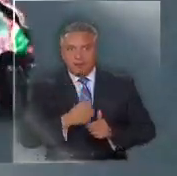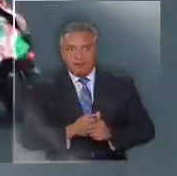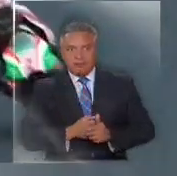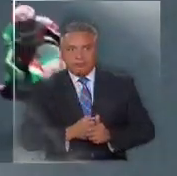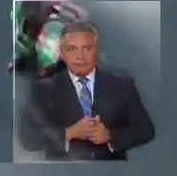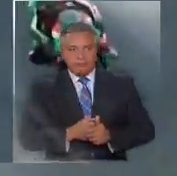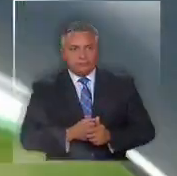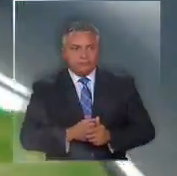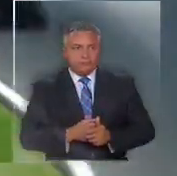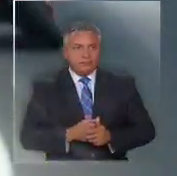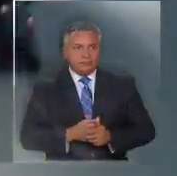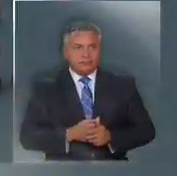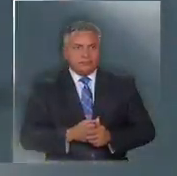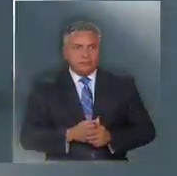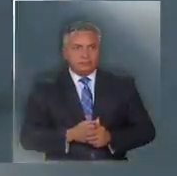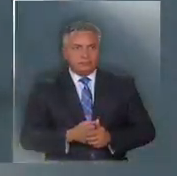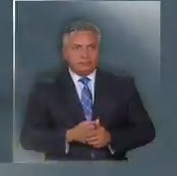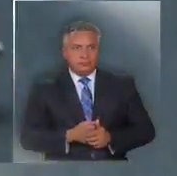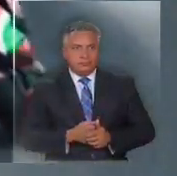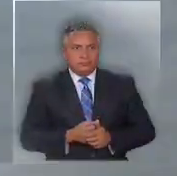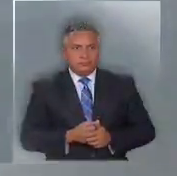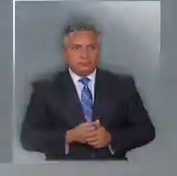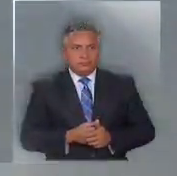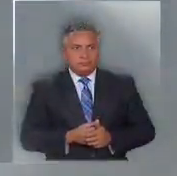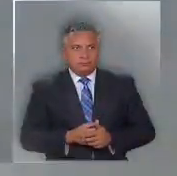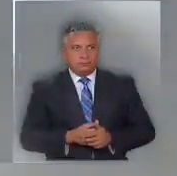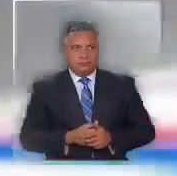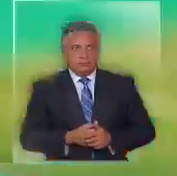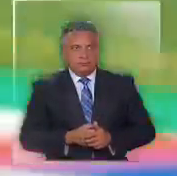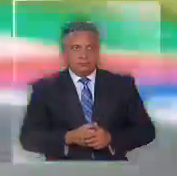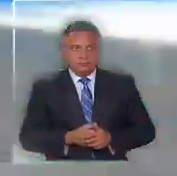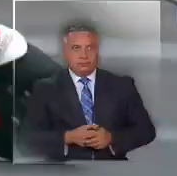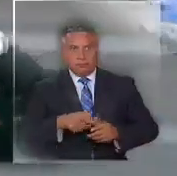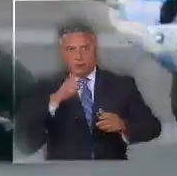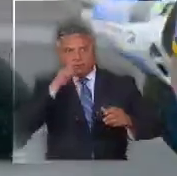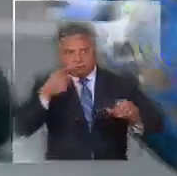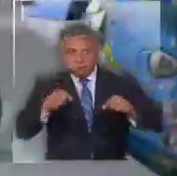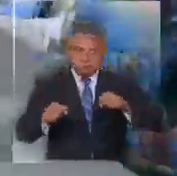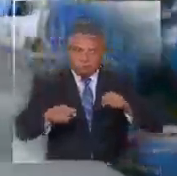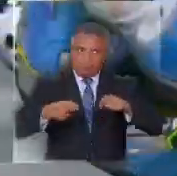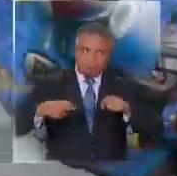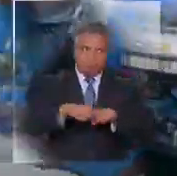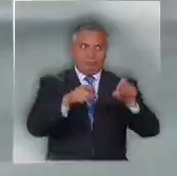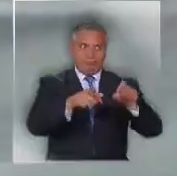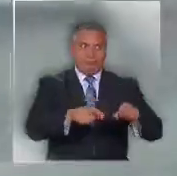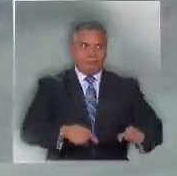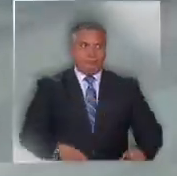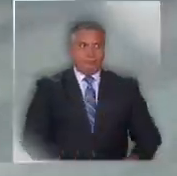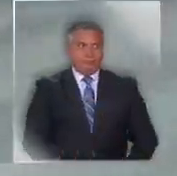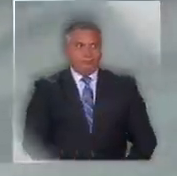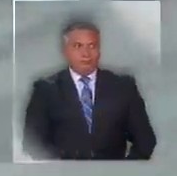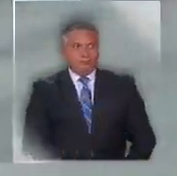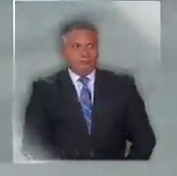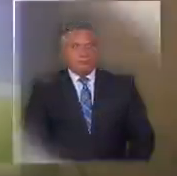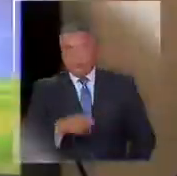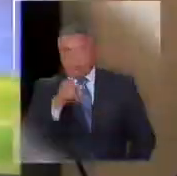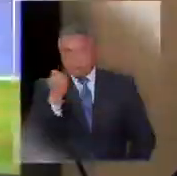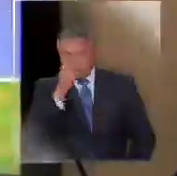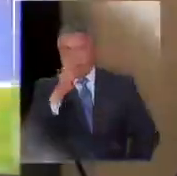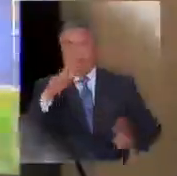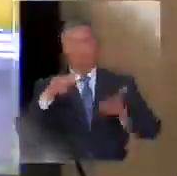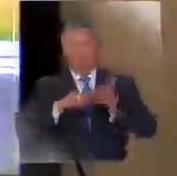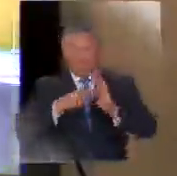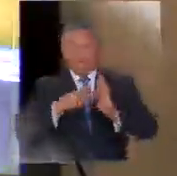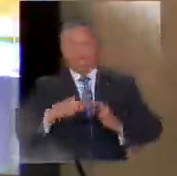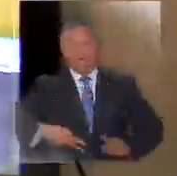Alex Espargaró. No, eso ha sido empujar a un piloto para que se quitara. Pero esta sería la primera de Márquez, lo más polémico vendría más adelante. Aquí hay